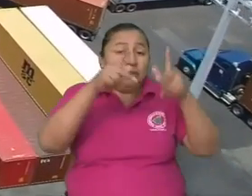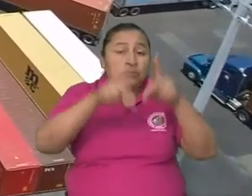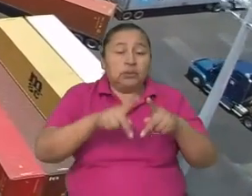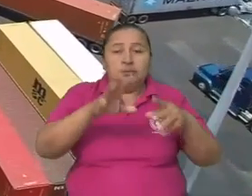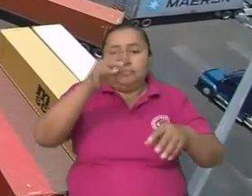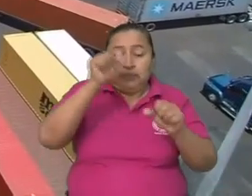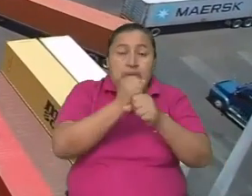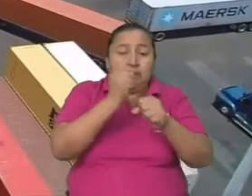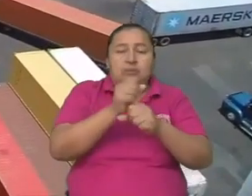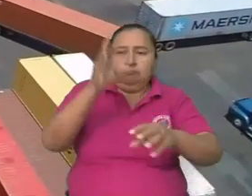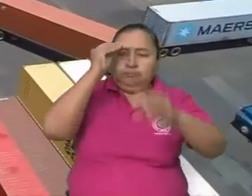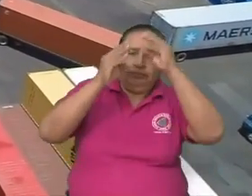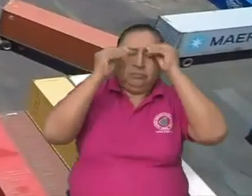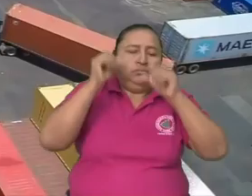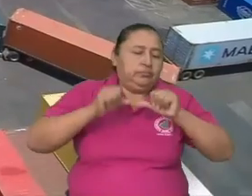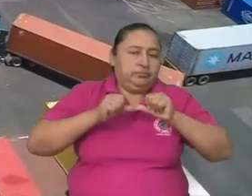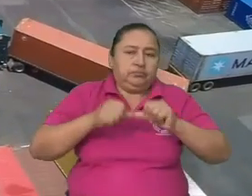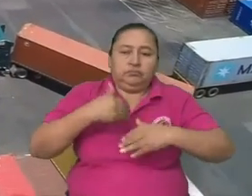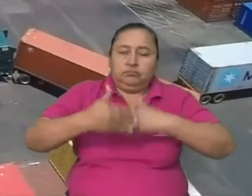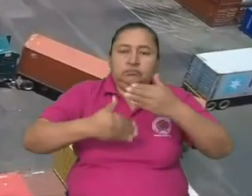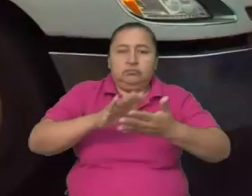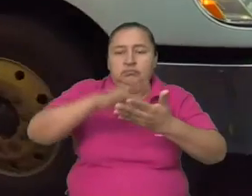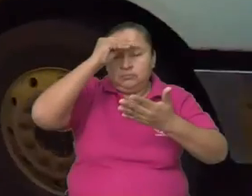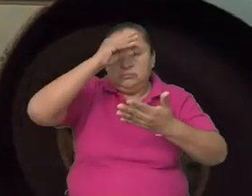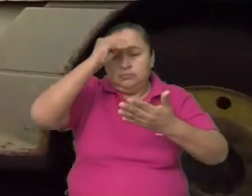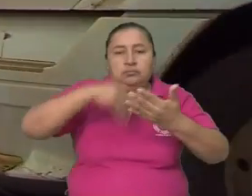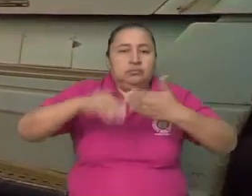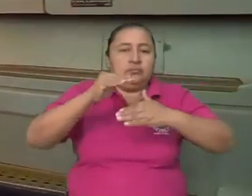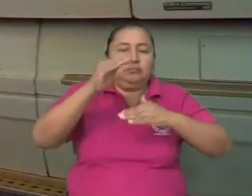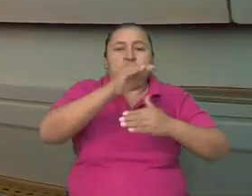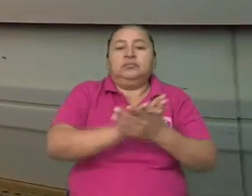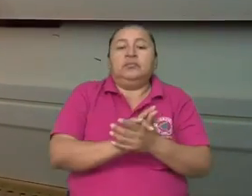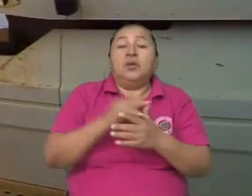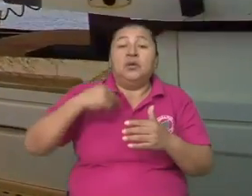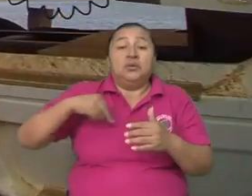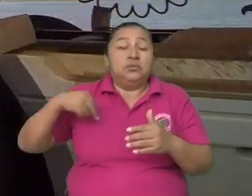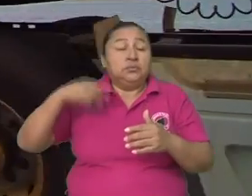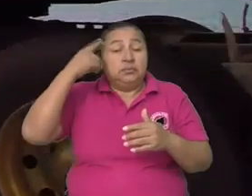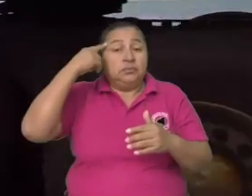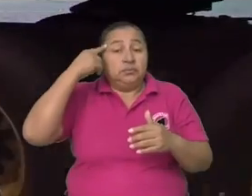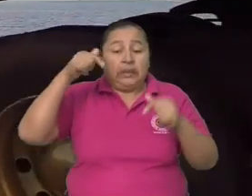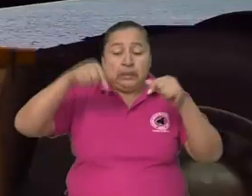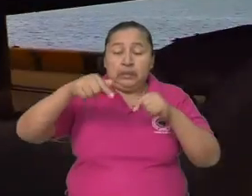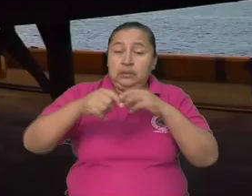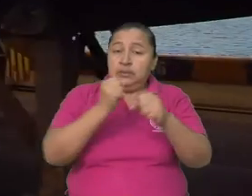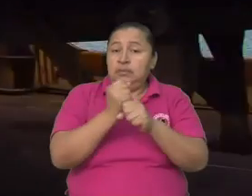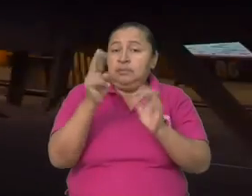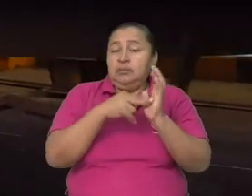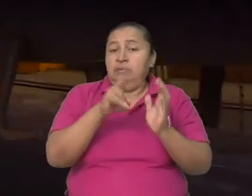dando de una manera sistemática, ¿verdad? Y nosotros consideramos que en este año